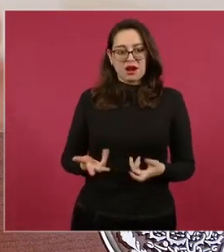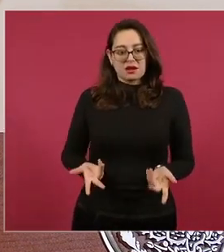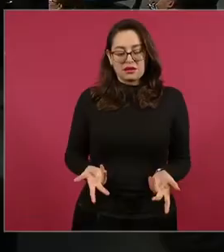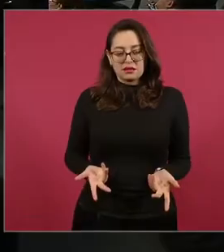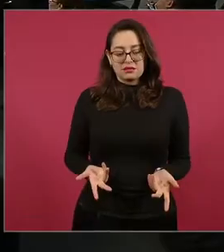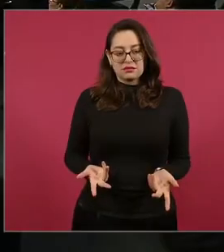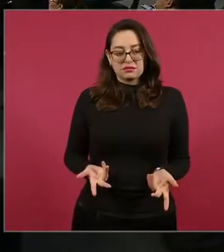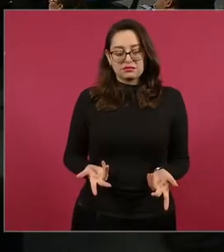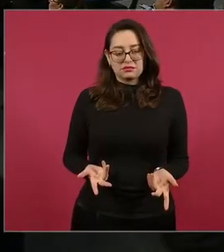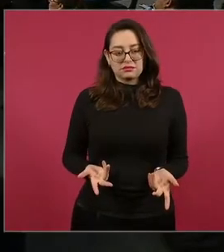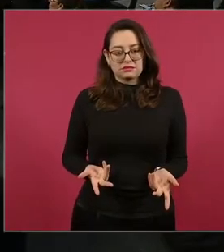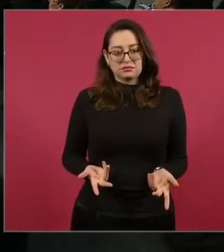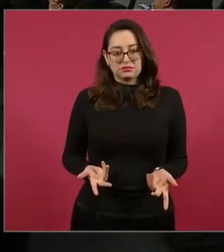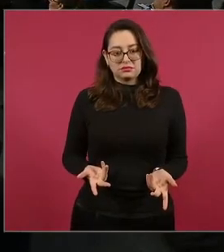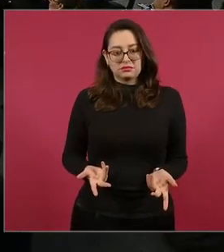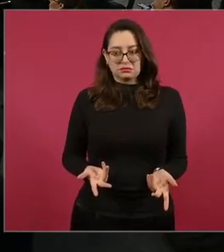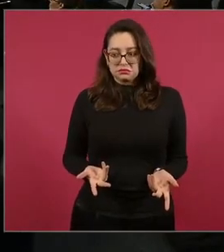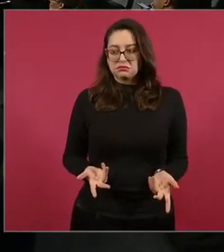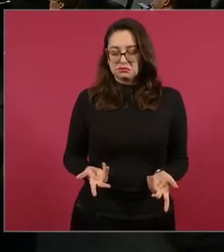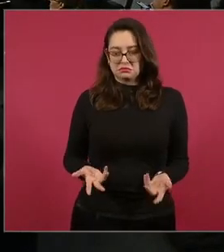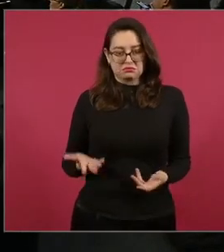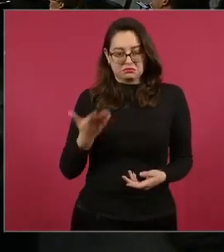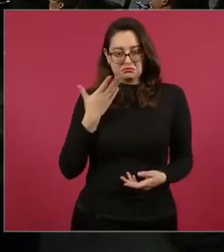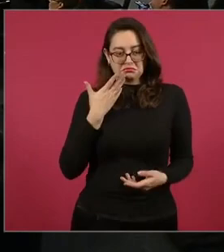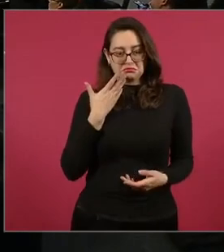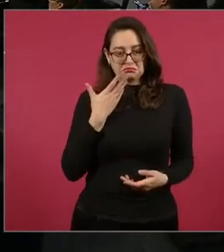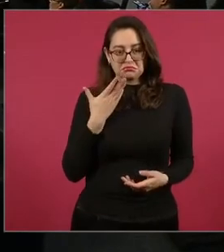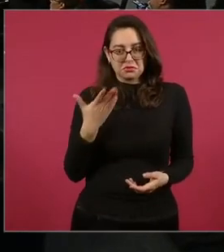ellos lo saben, pues.